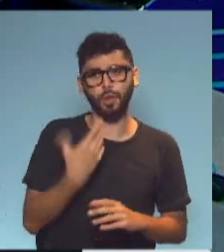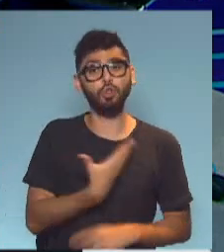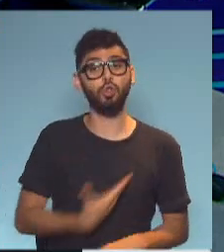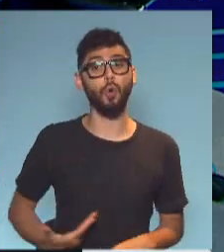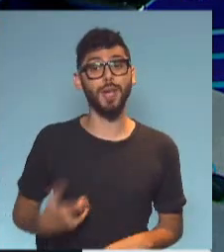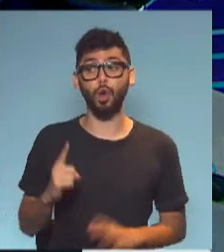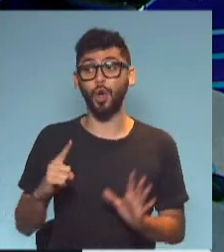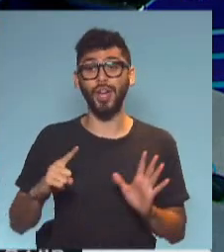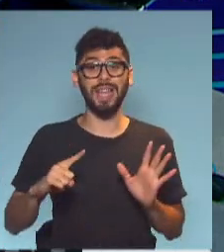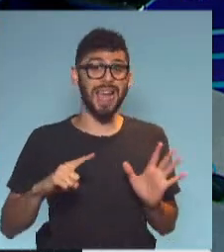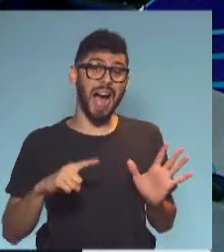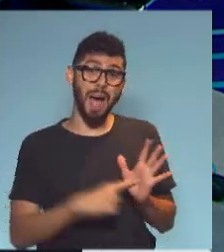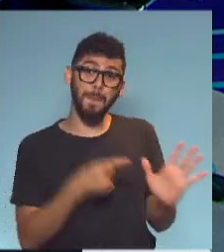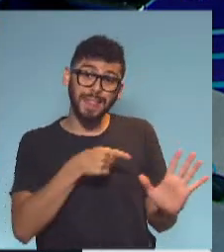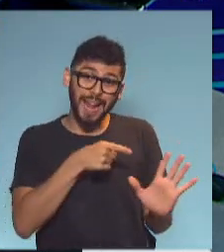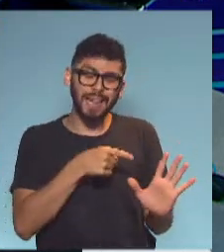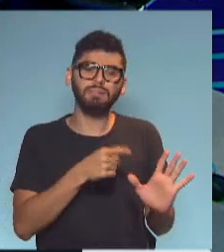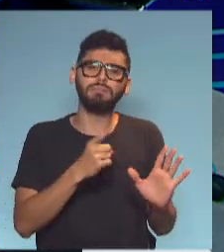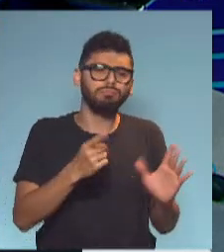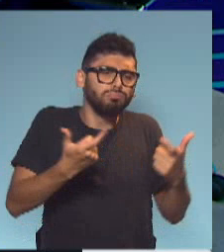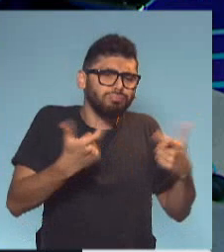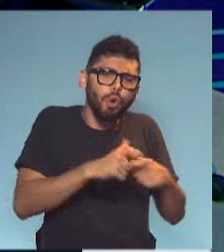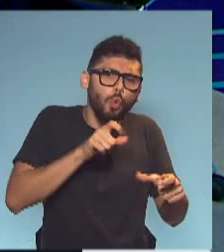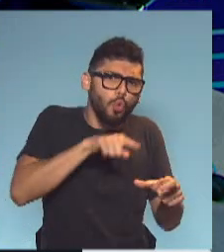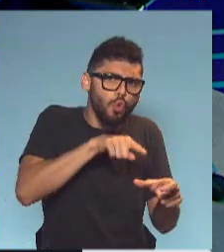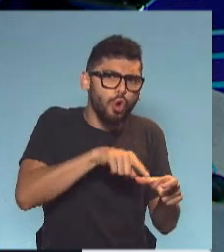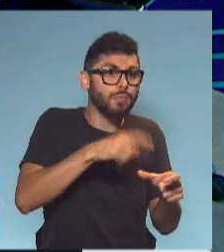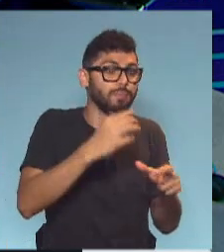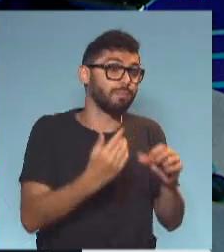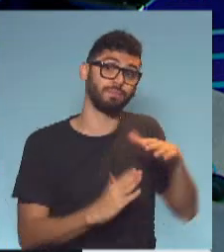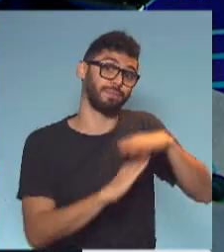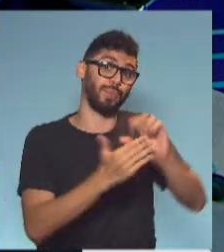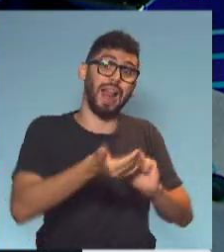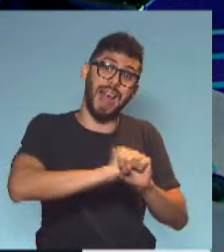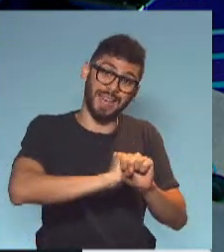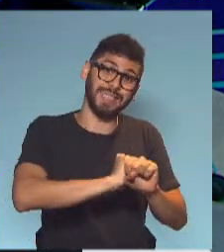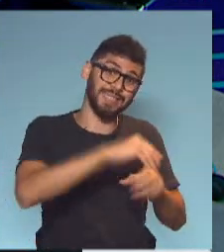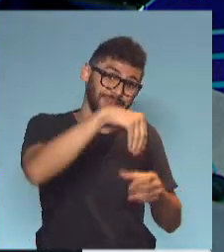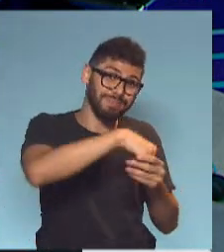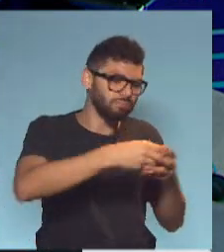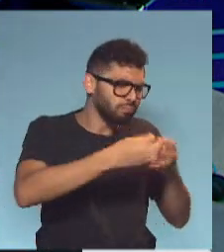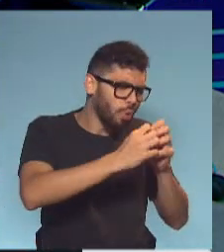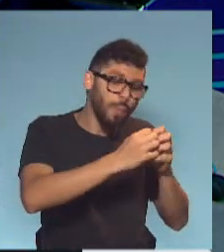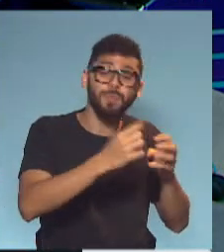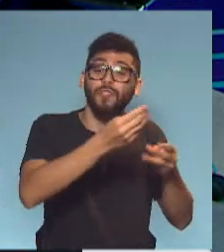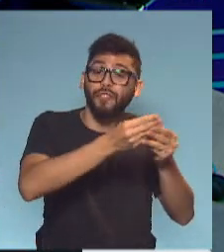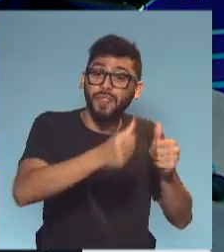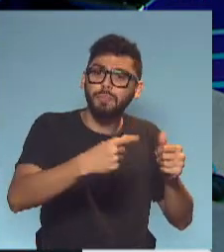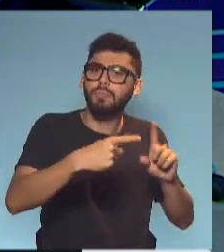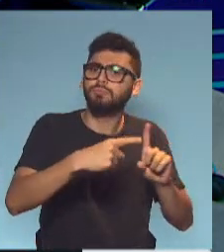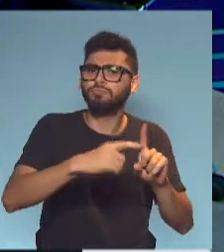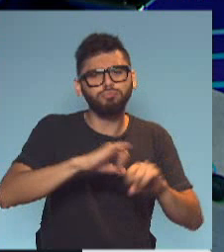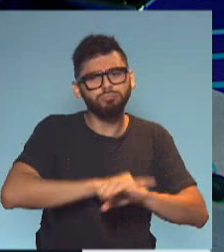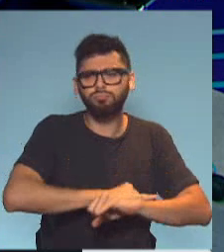gobierno porteño, después de una reunión de gabinete encabezada por Horacio Rodríguez Larreta, hace instantes culminó el rechazo